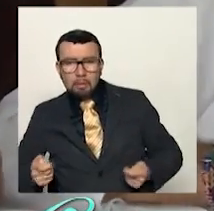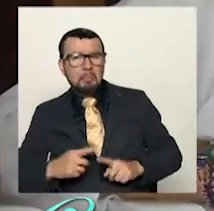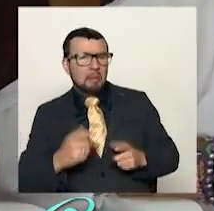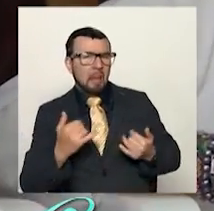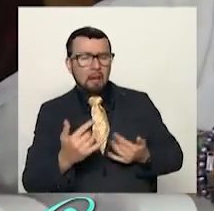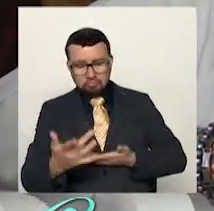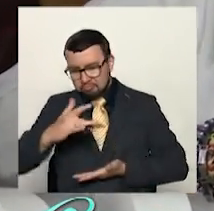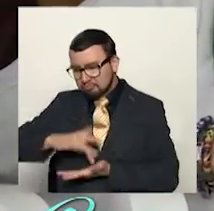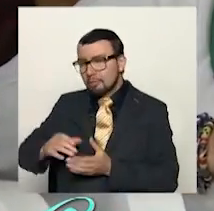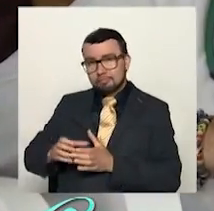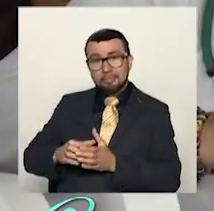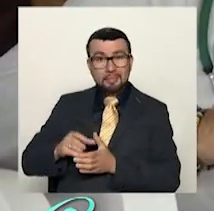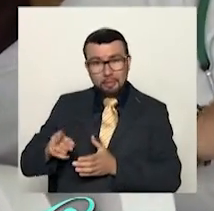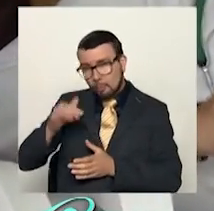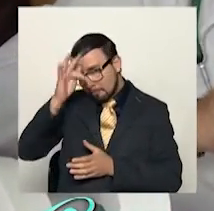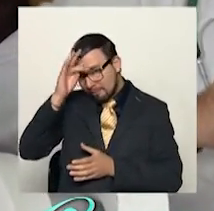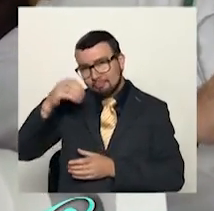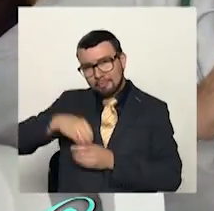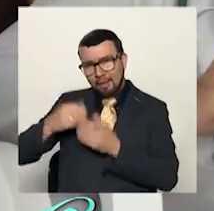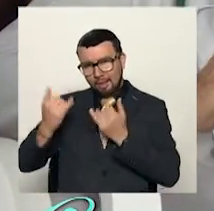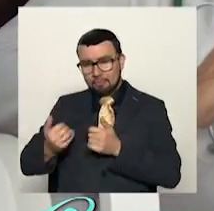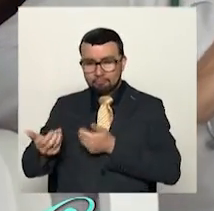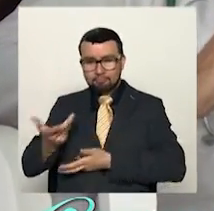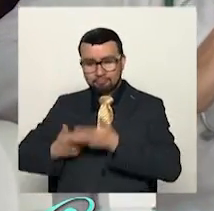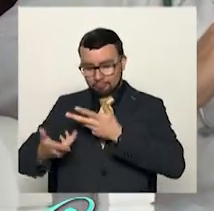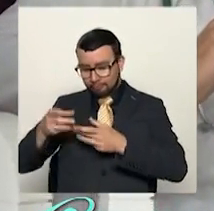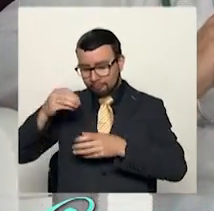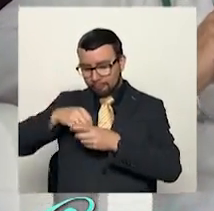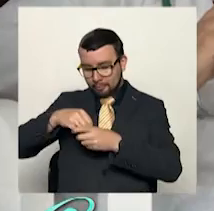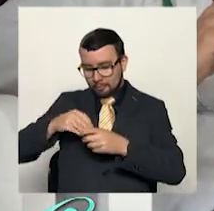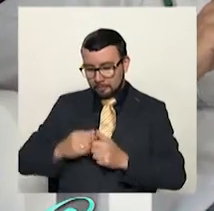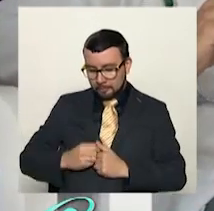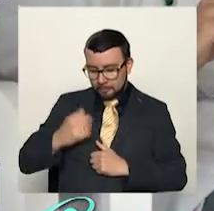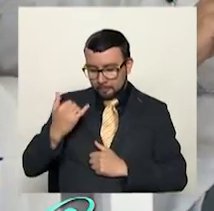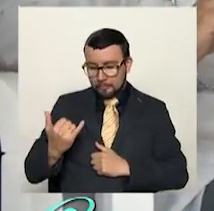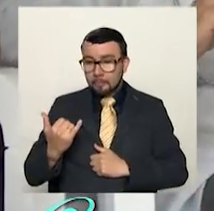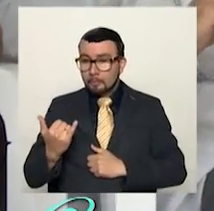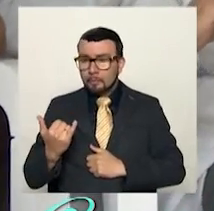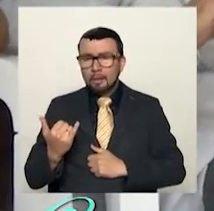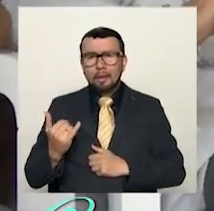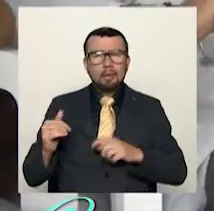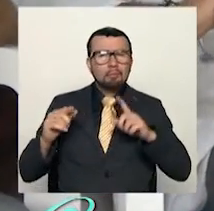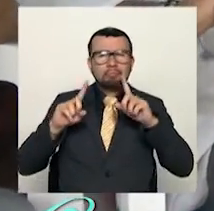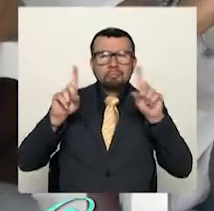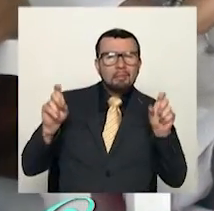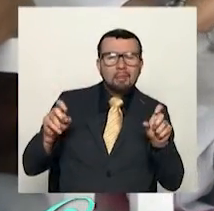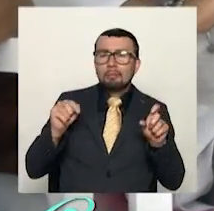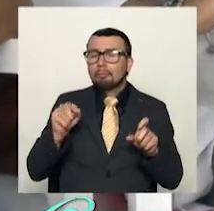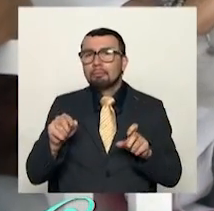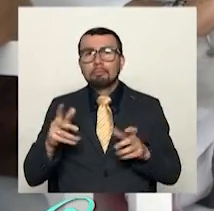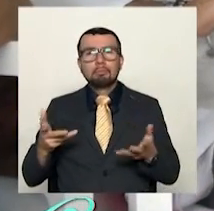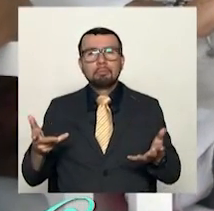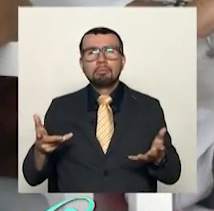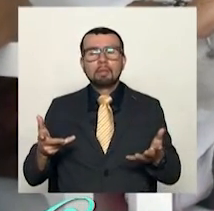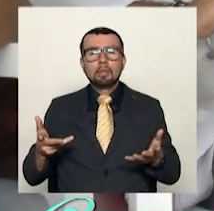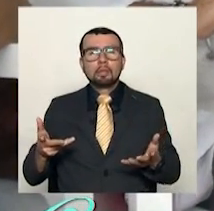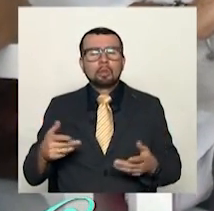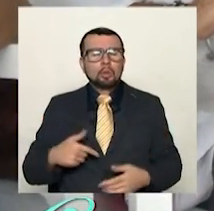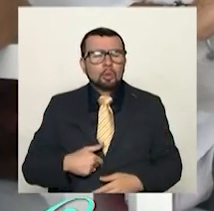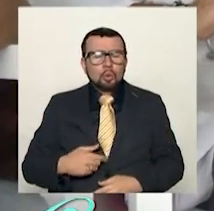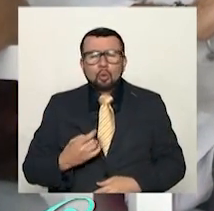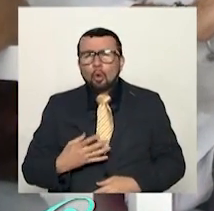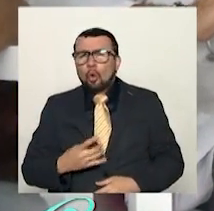de médicos de nuestro Parque de la Salud. Y vamos a hablar un poco de ese tema del famoso dolor y